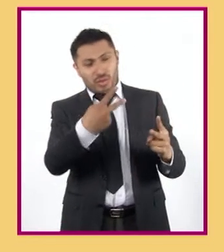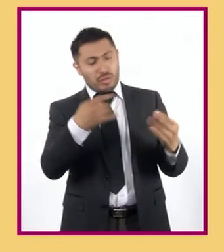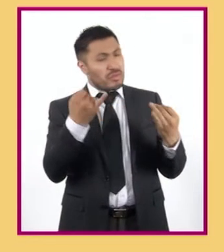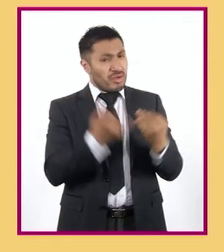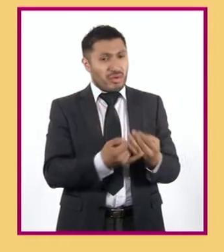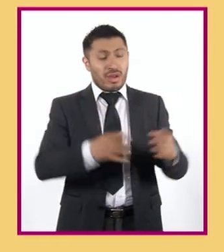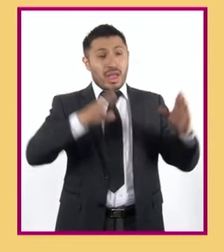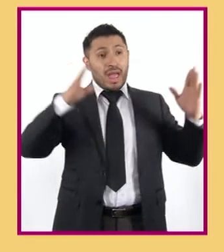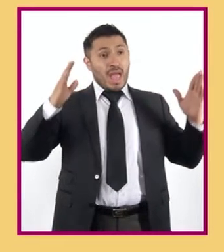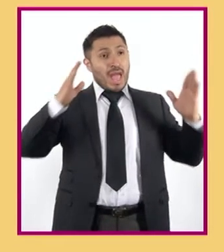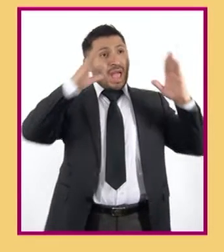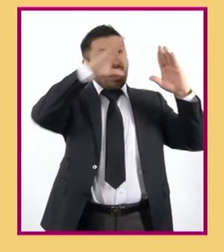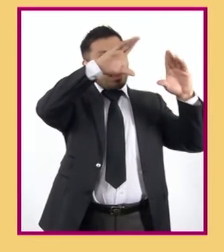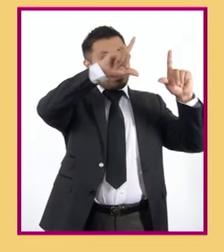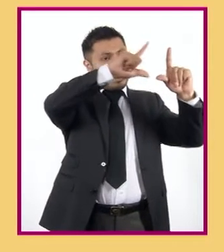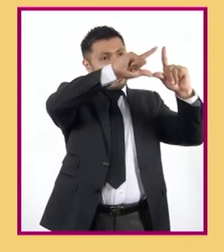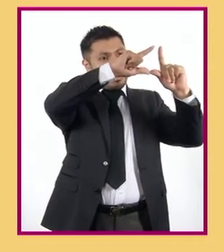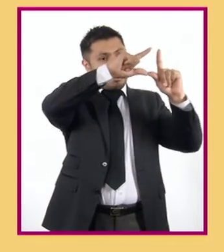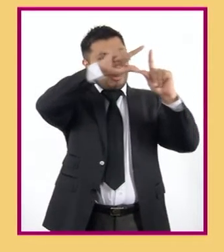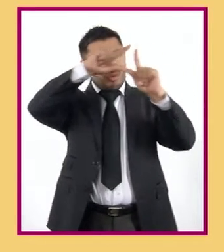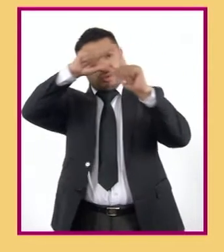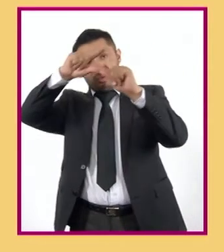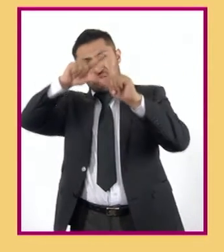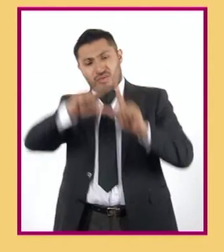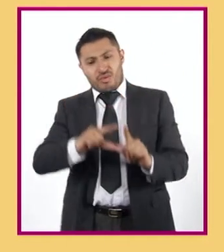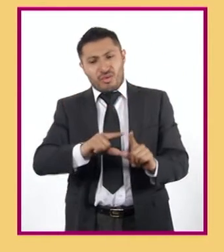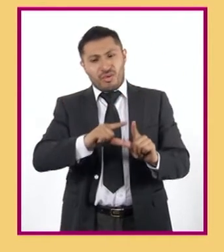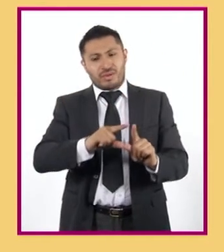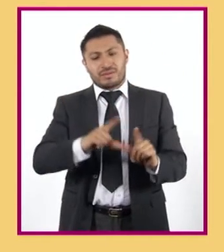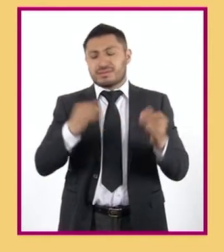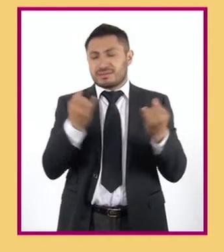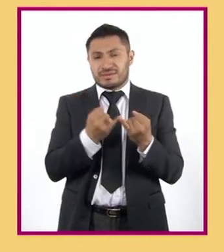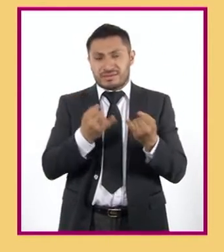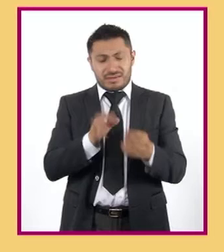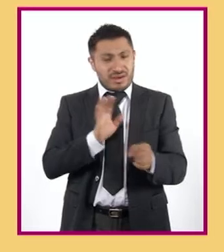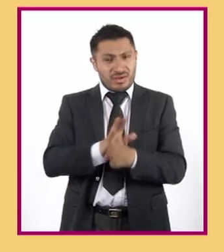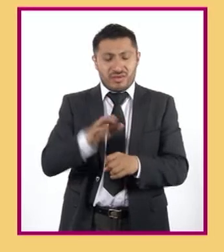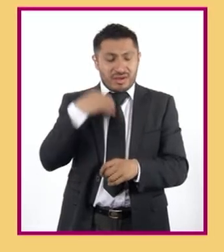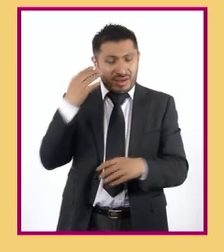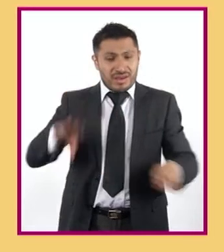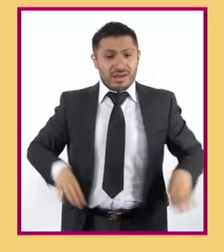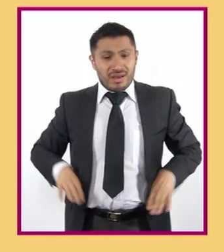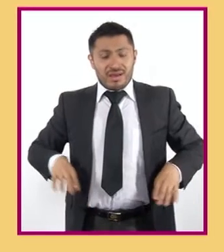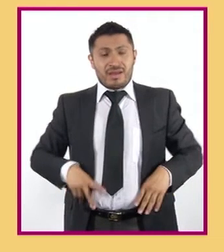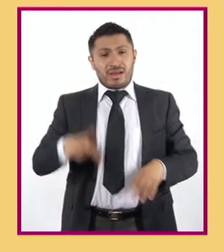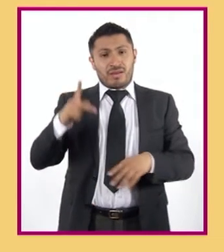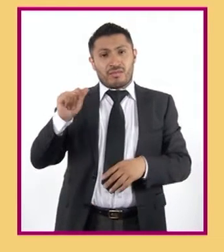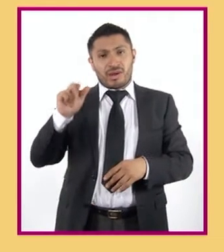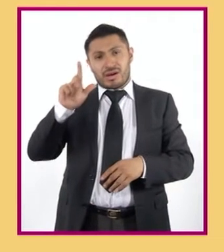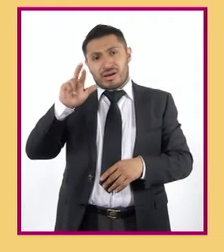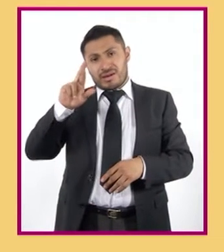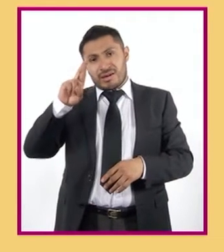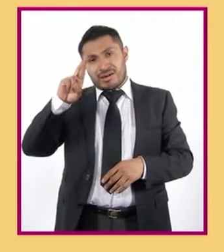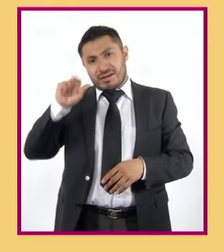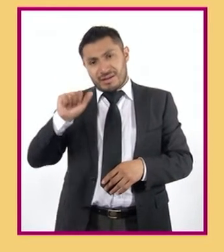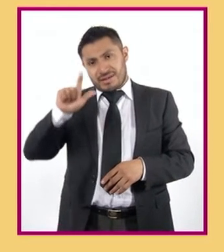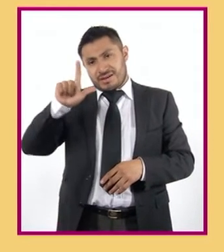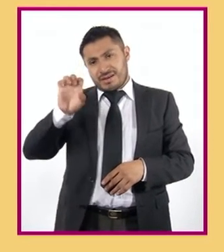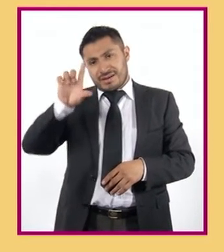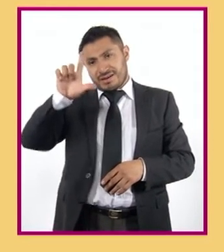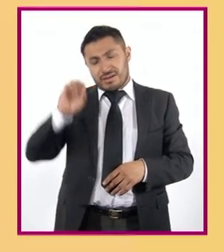tamaño y su forma. Cualquier segmento de la figura es paralelo al mismo segmento de su